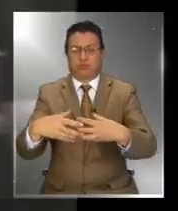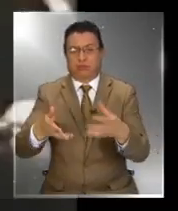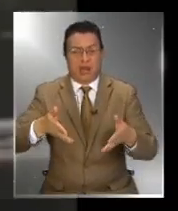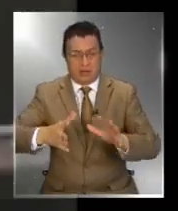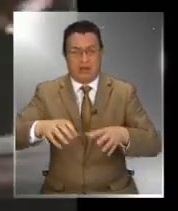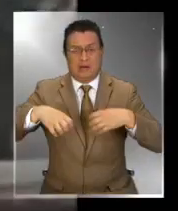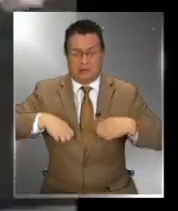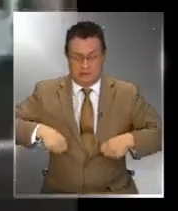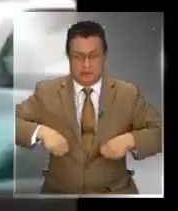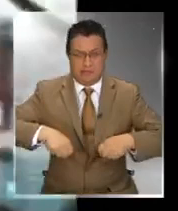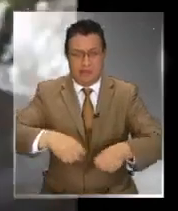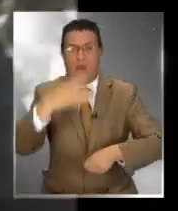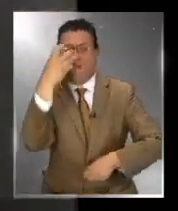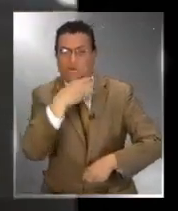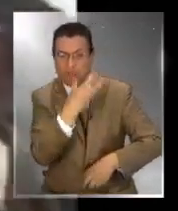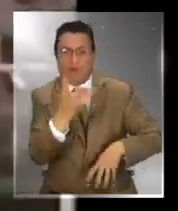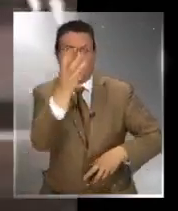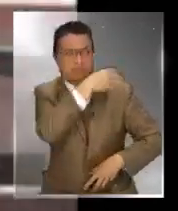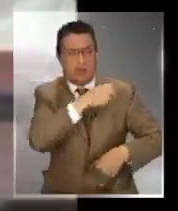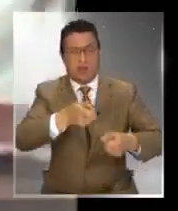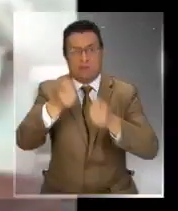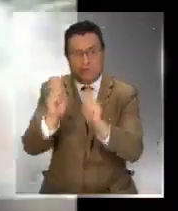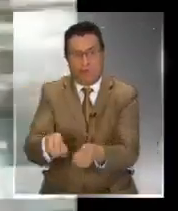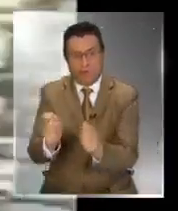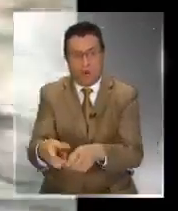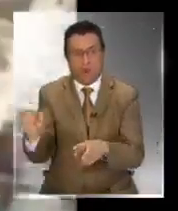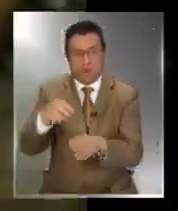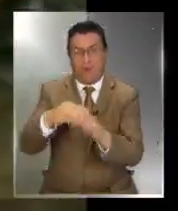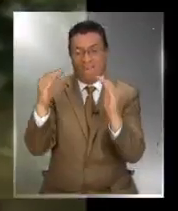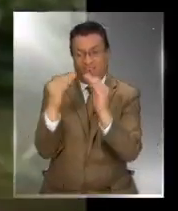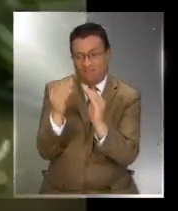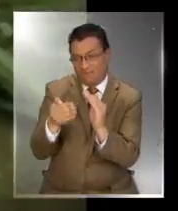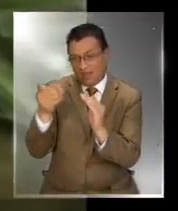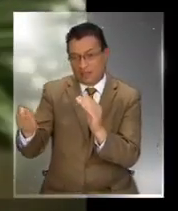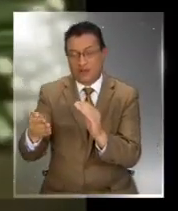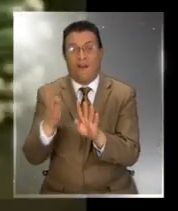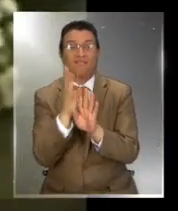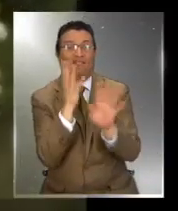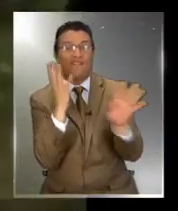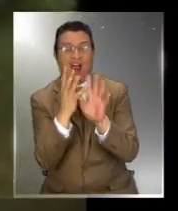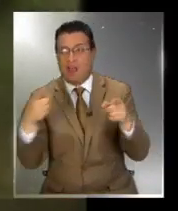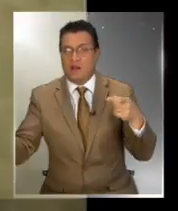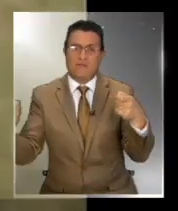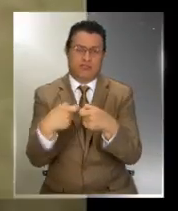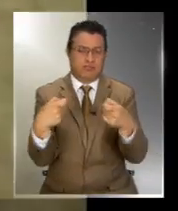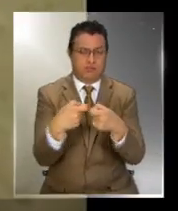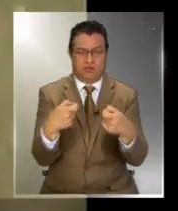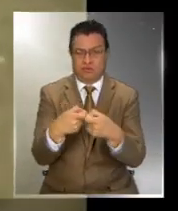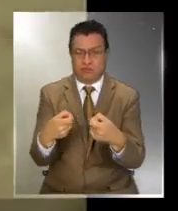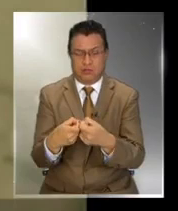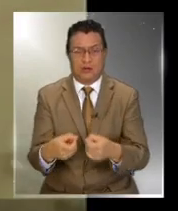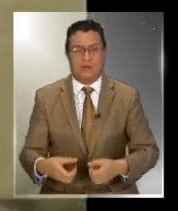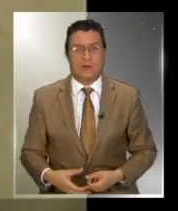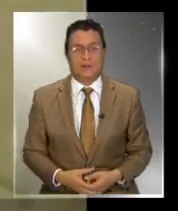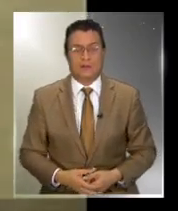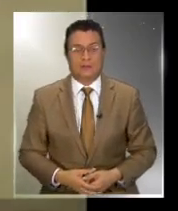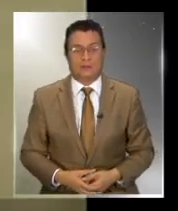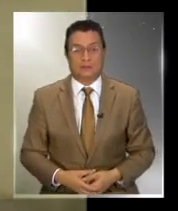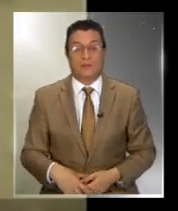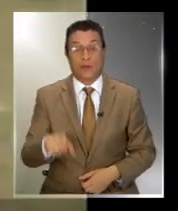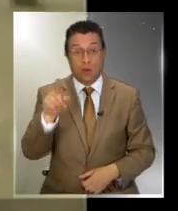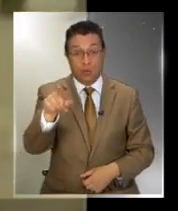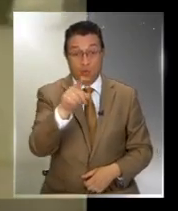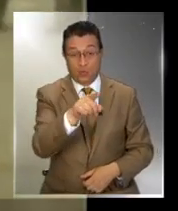carretas cargadas de frutas y verduras. La relación vecino-feriante terminaba de la peor forma. Ustedes se